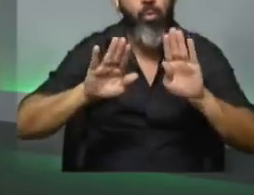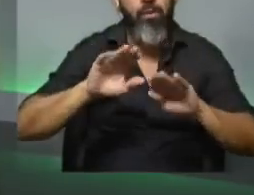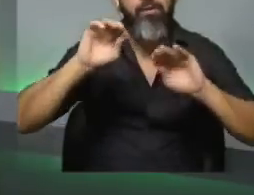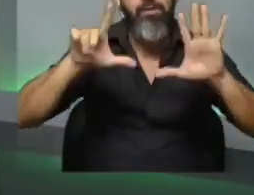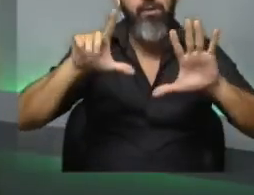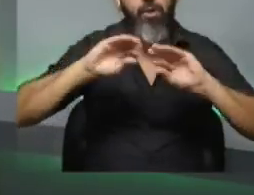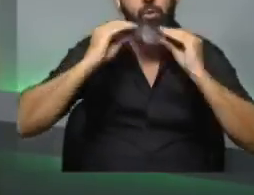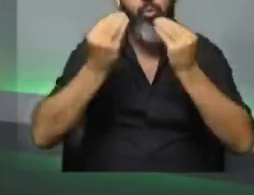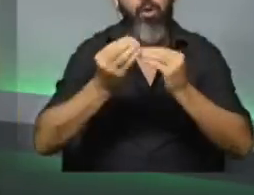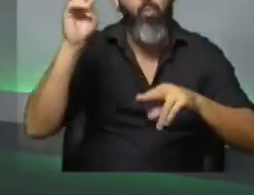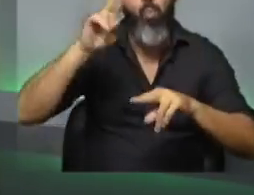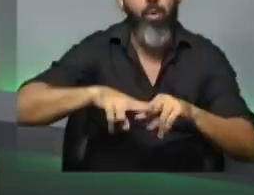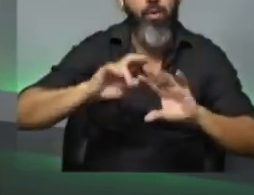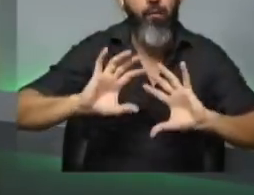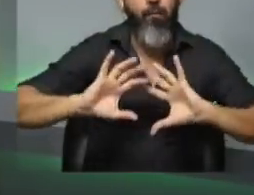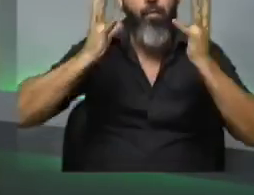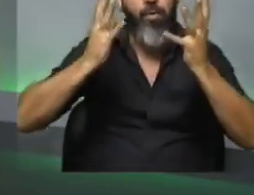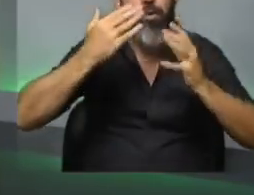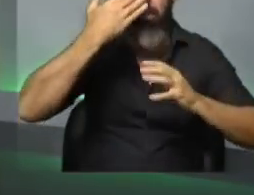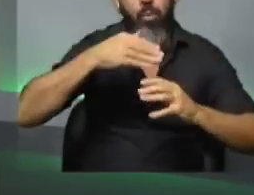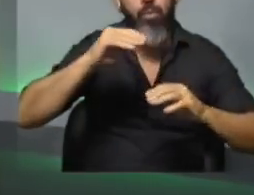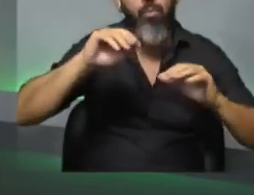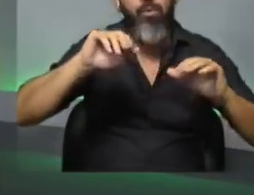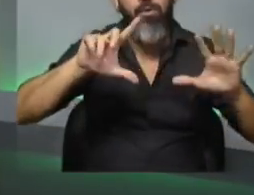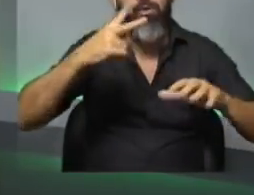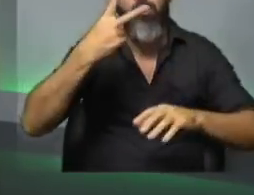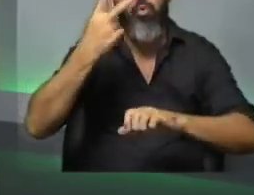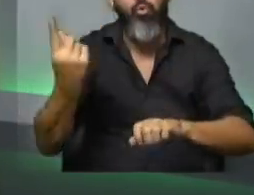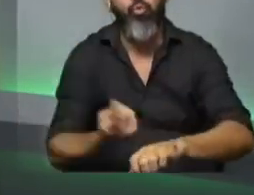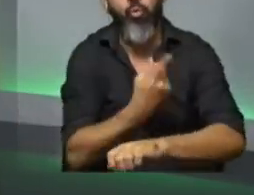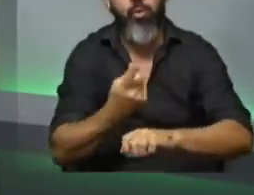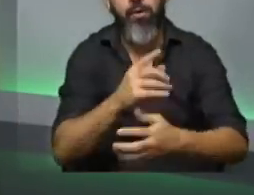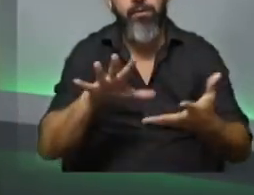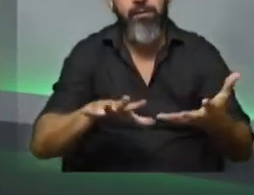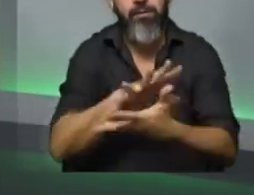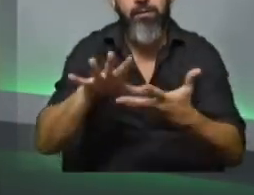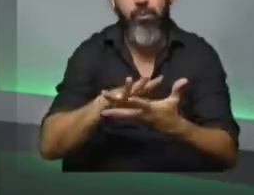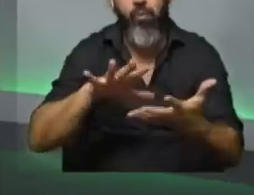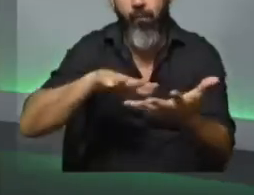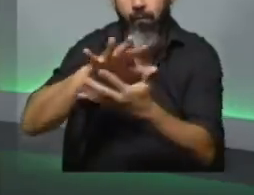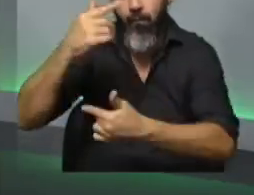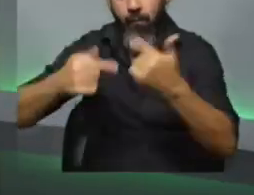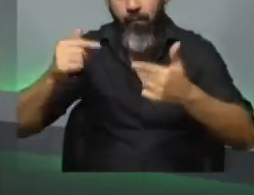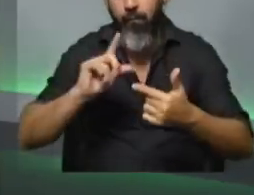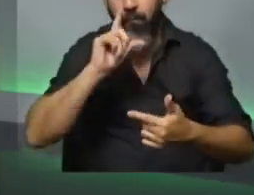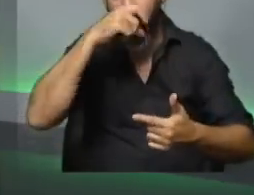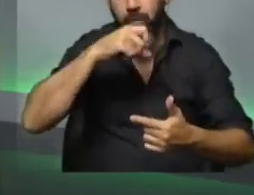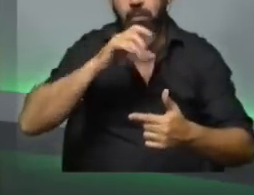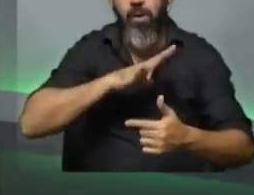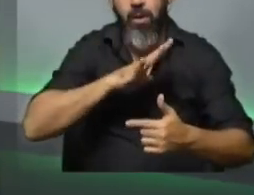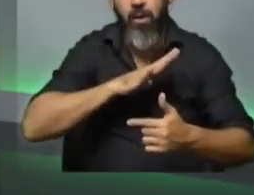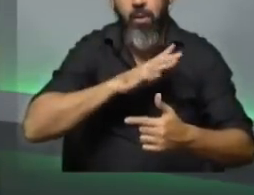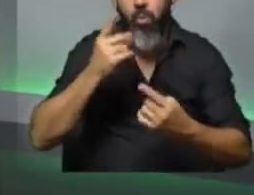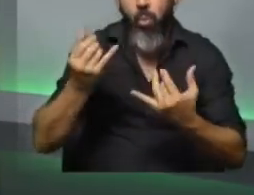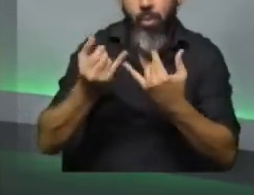a siete la cantidad de muertes violentas en las últimas 72 horas la situación de violencia en distintos barrios de Montevideo se produce